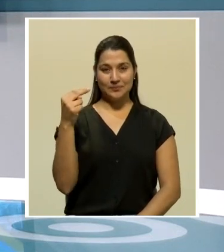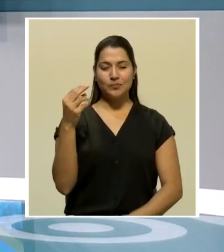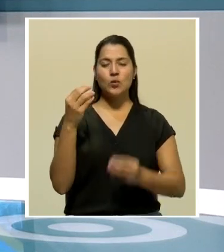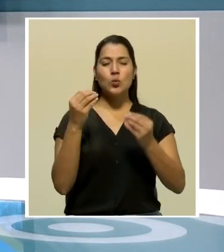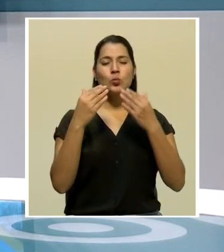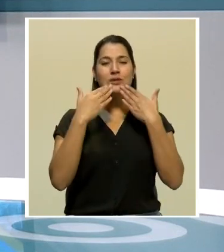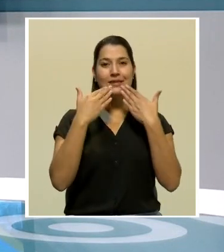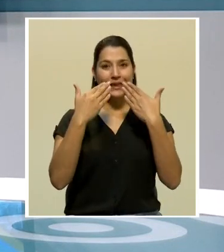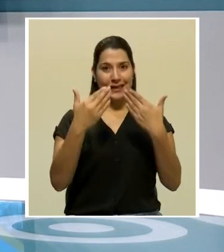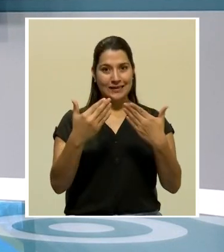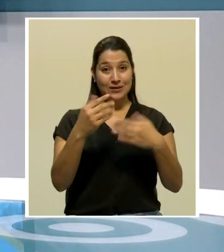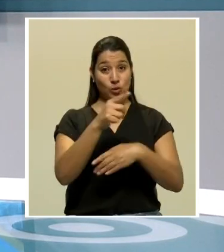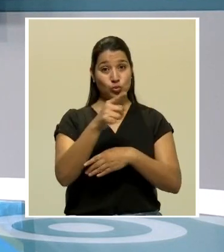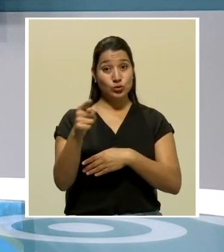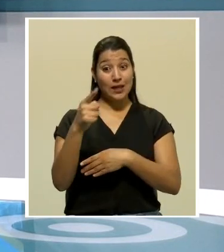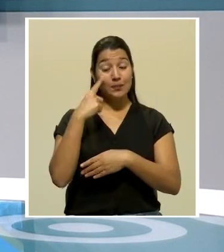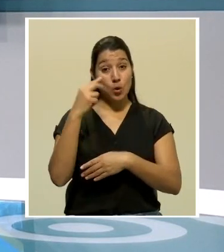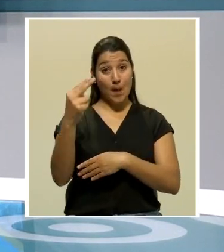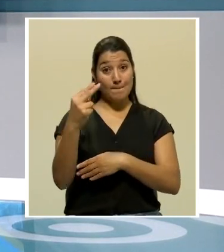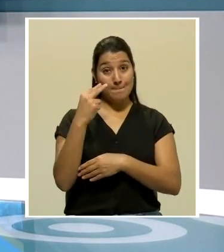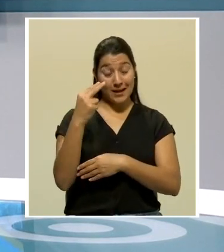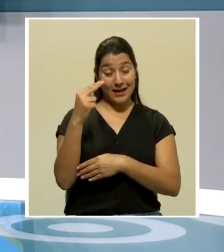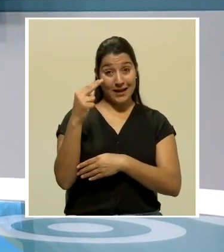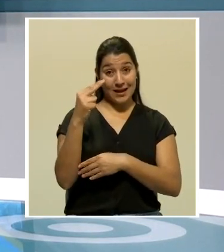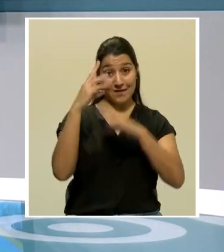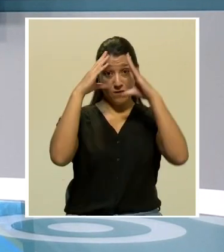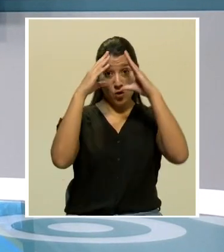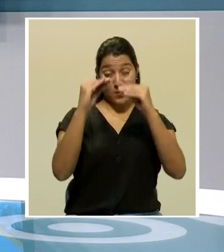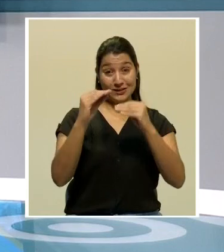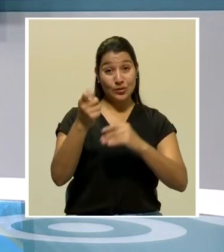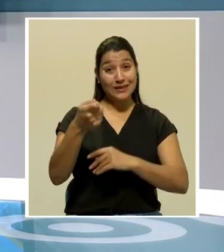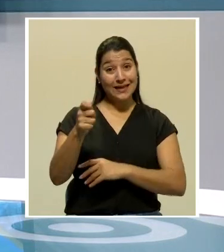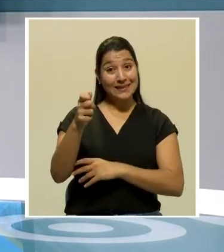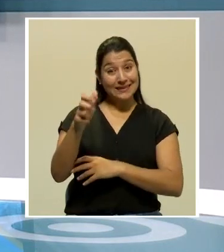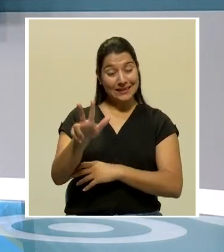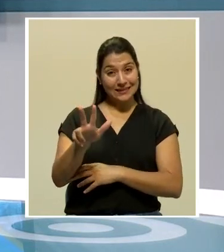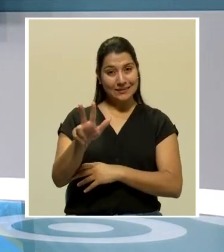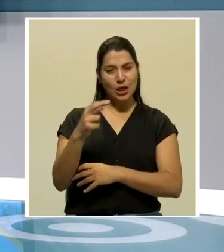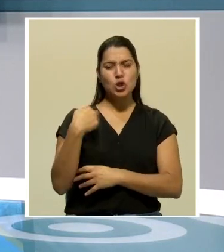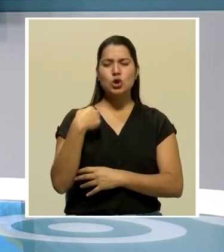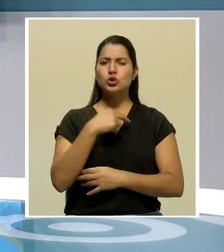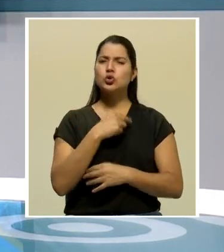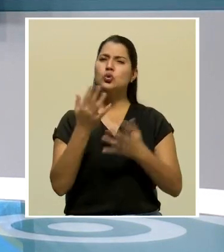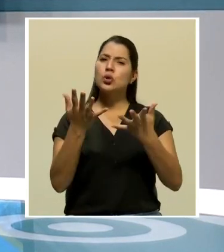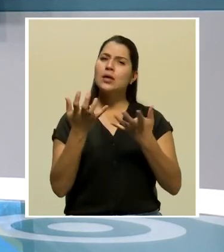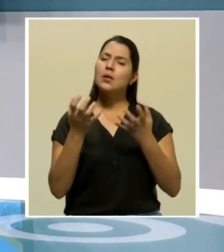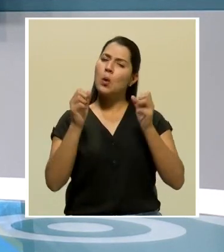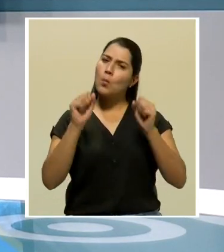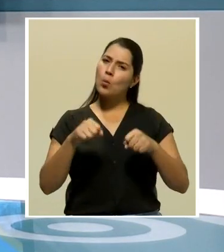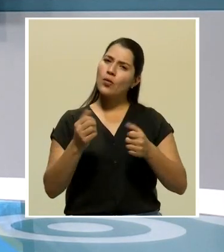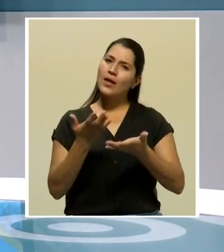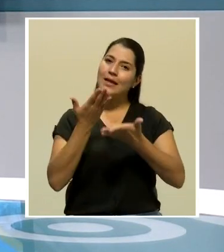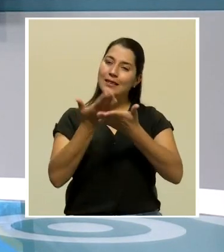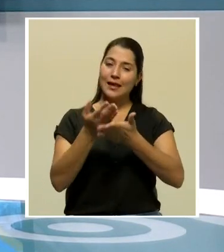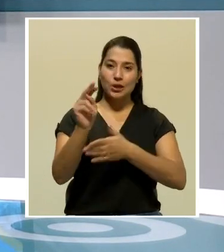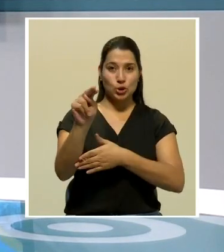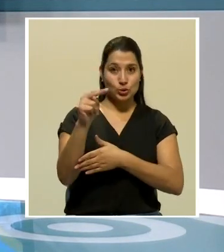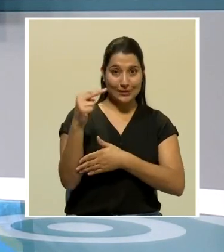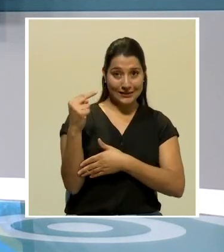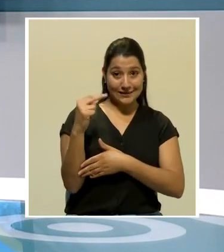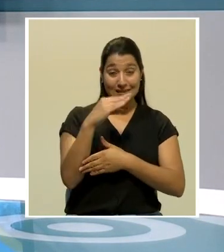Muchas gracias por haberse informado con la señal de Canal 13. Queremos ofrecerle noticias